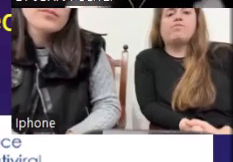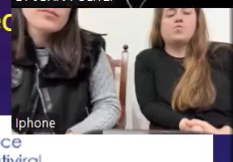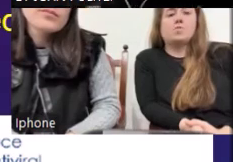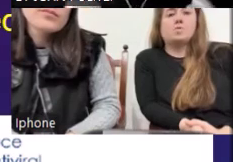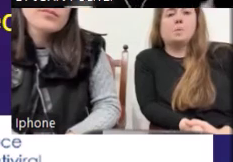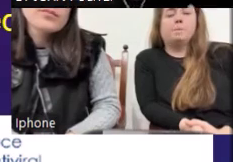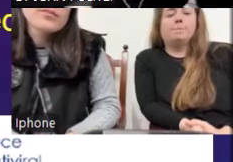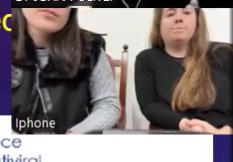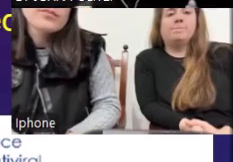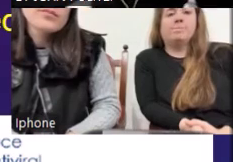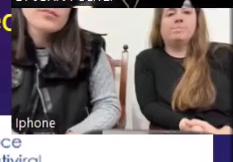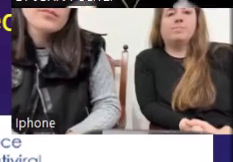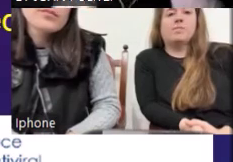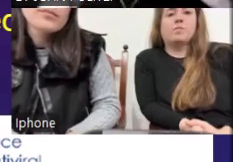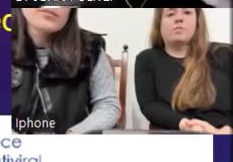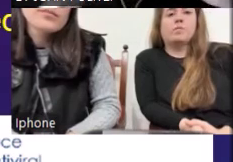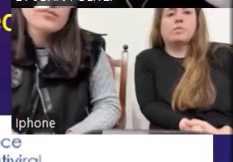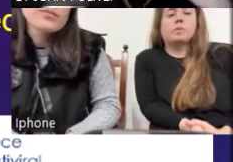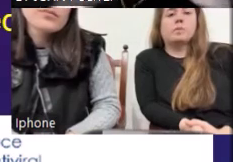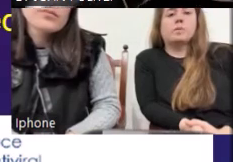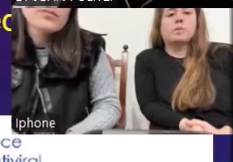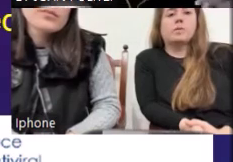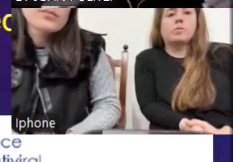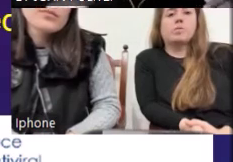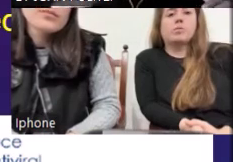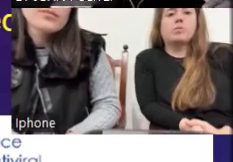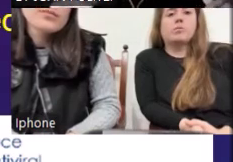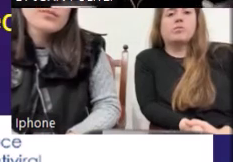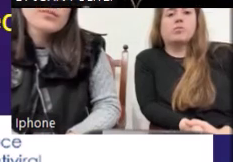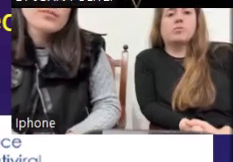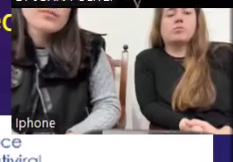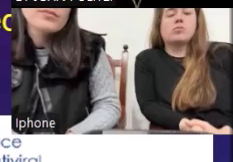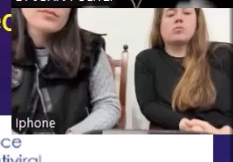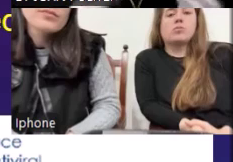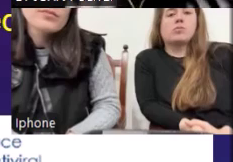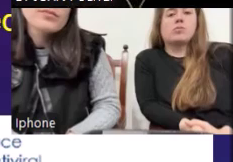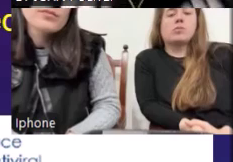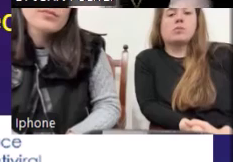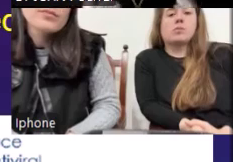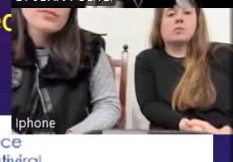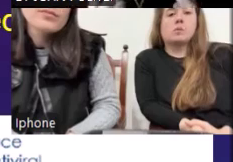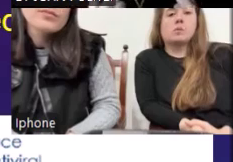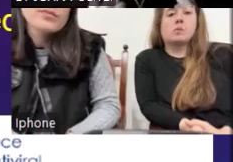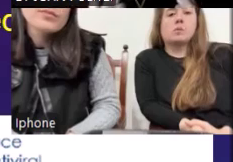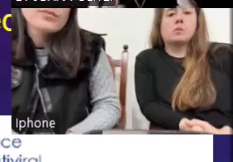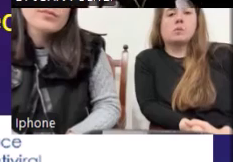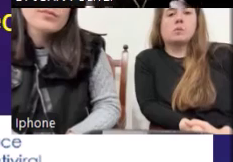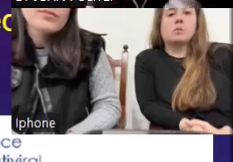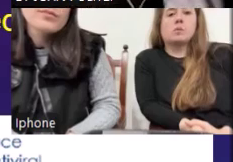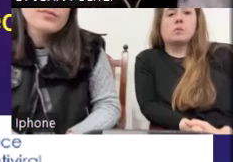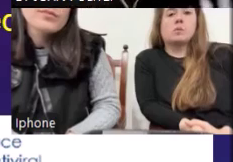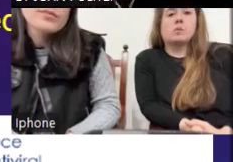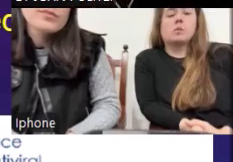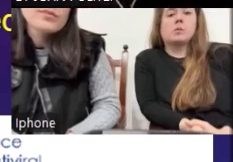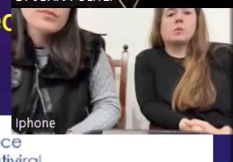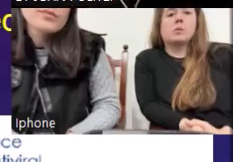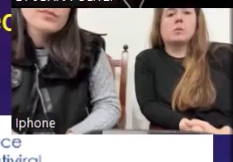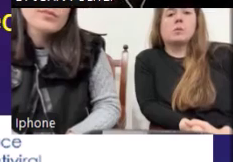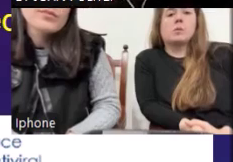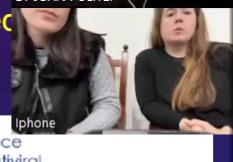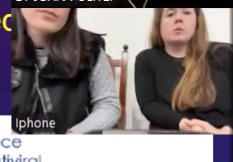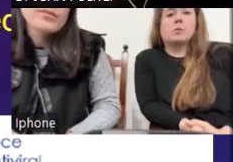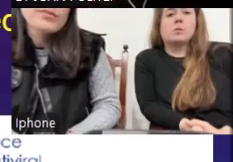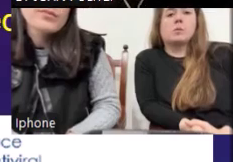hay que hacer inmunosupresión, hay que sacar toda la posibilidad de que el cuerpo rechace esas células. Y eso es